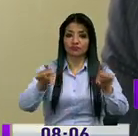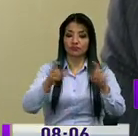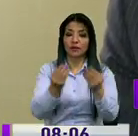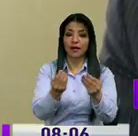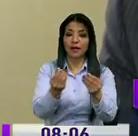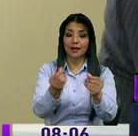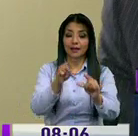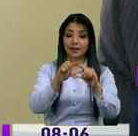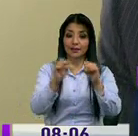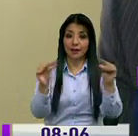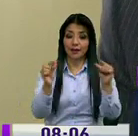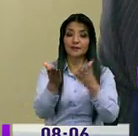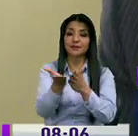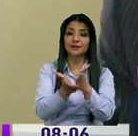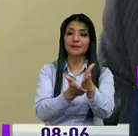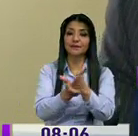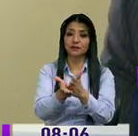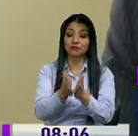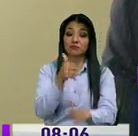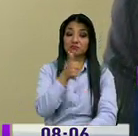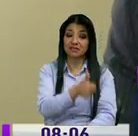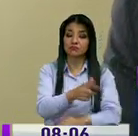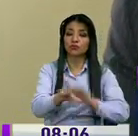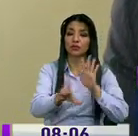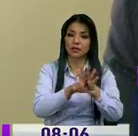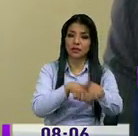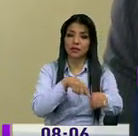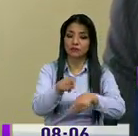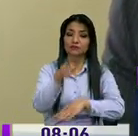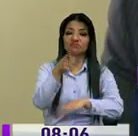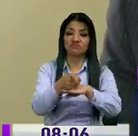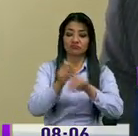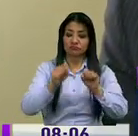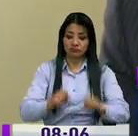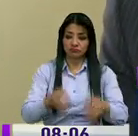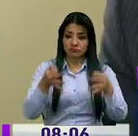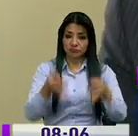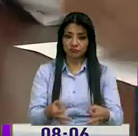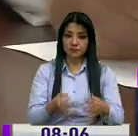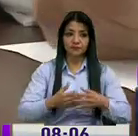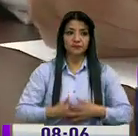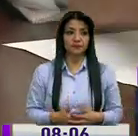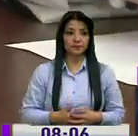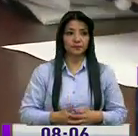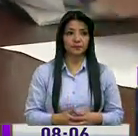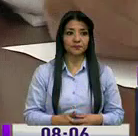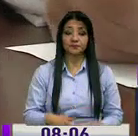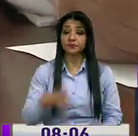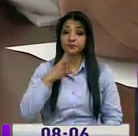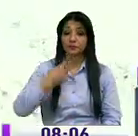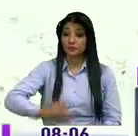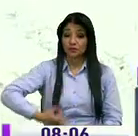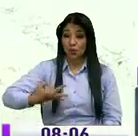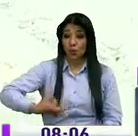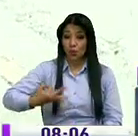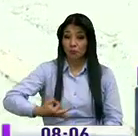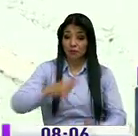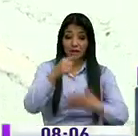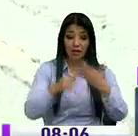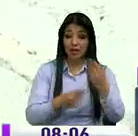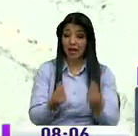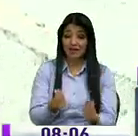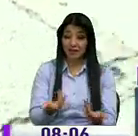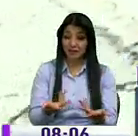calidad de servicio exigidos por la Ley Orgánica de Transporte Terrestre, Tránsito y Seguridad Vial. Quienes incumplan con los parámetros de calidad